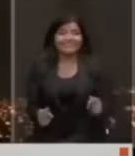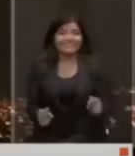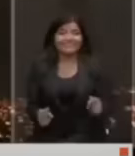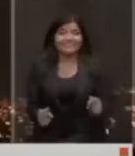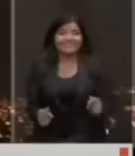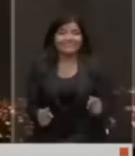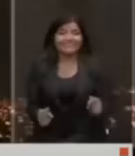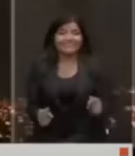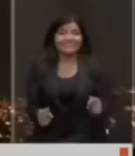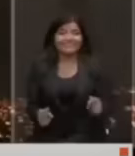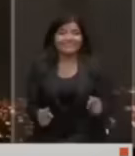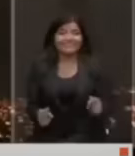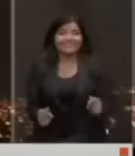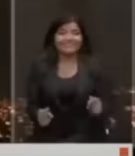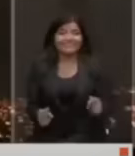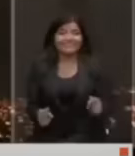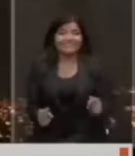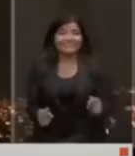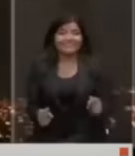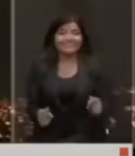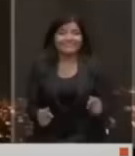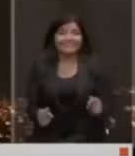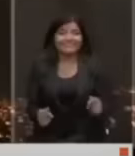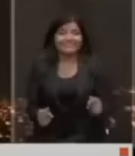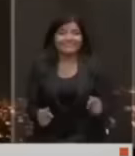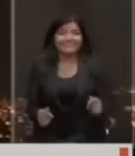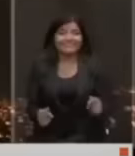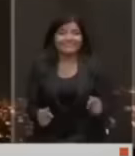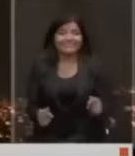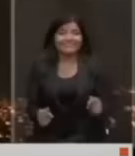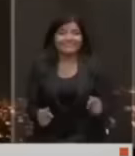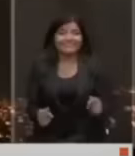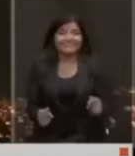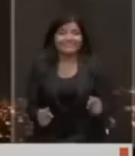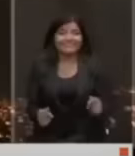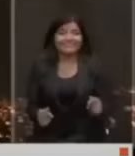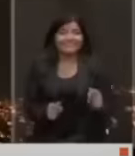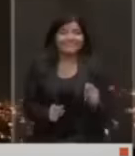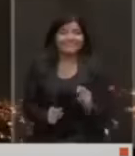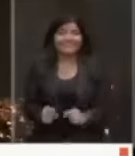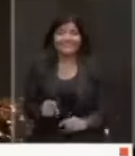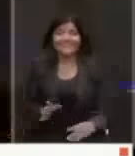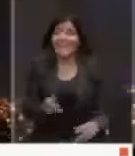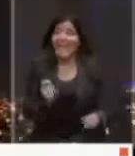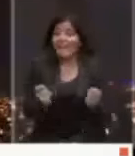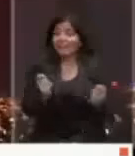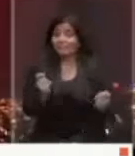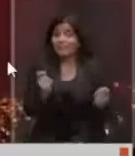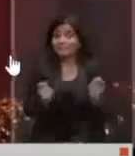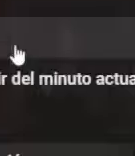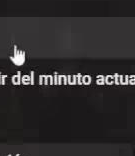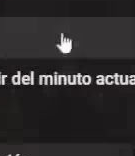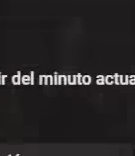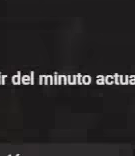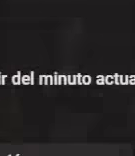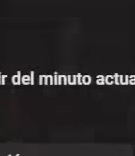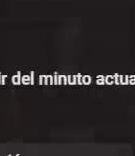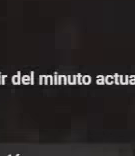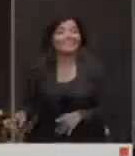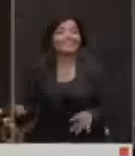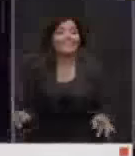feo feo es lindo pero me gusta un poco más los drones